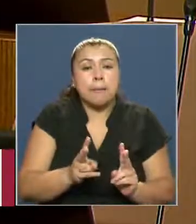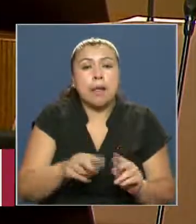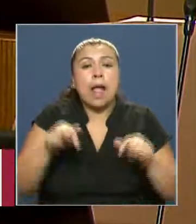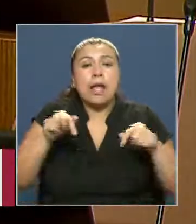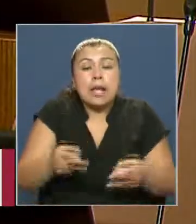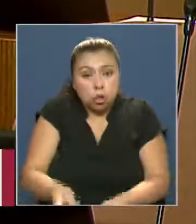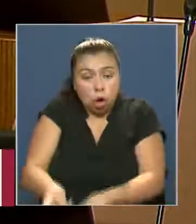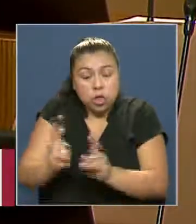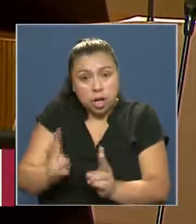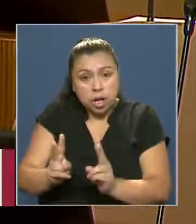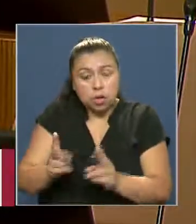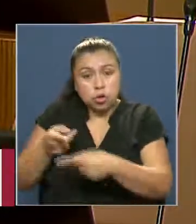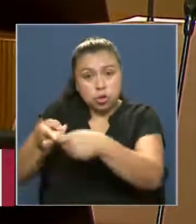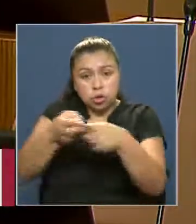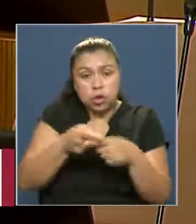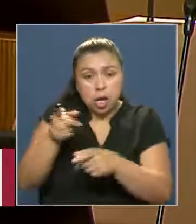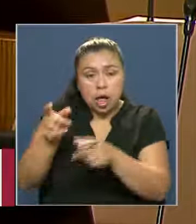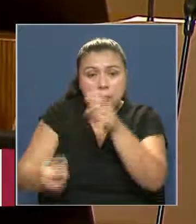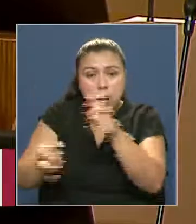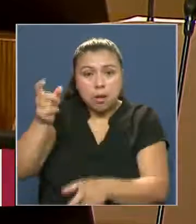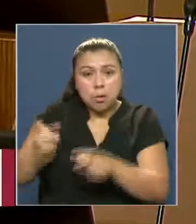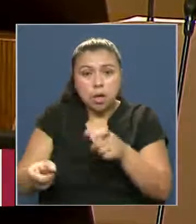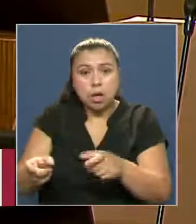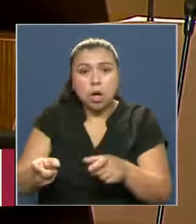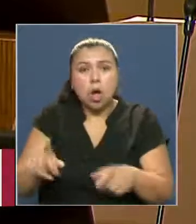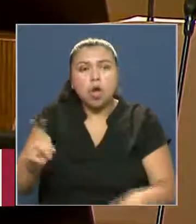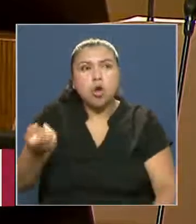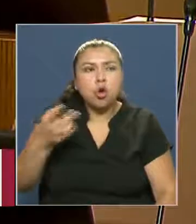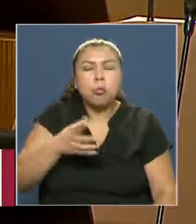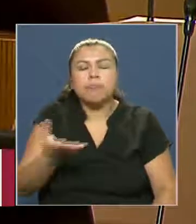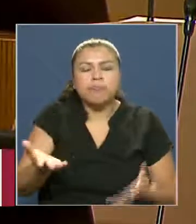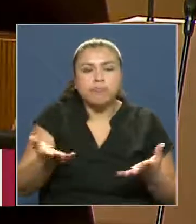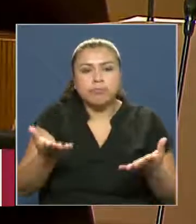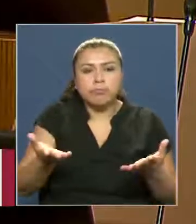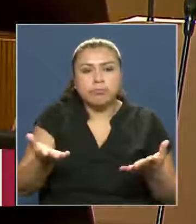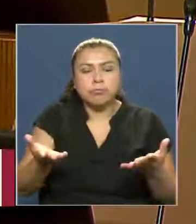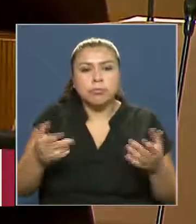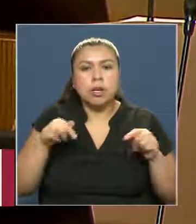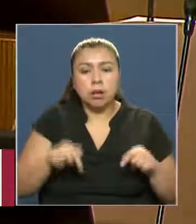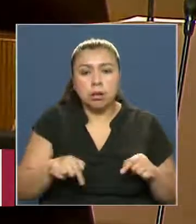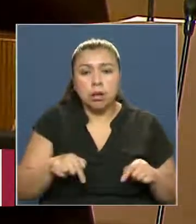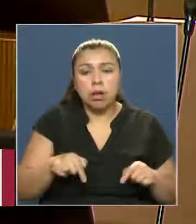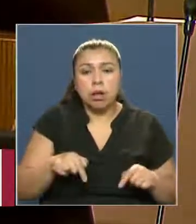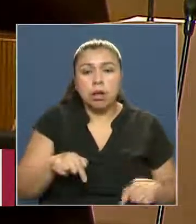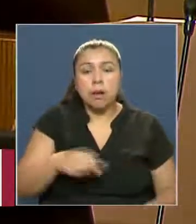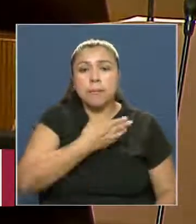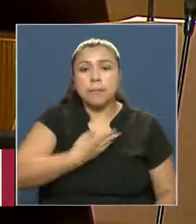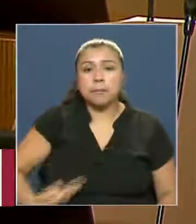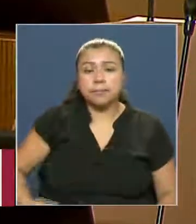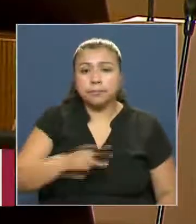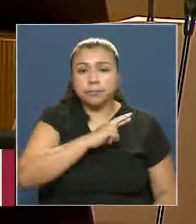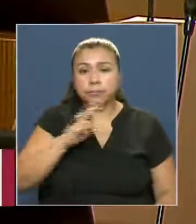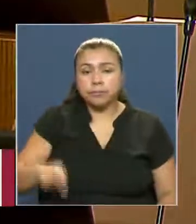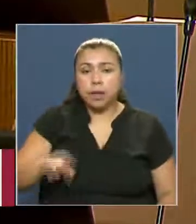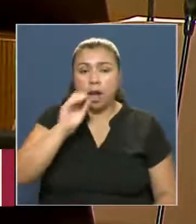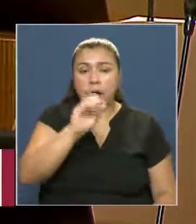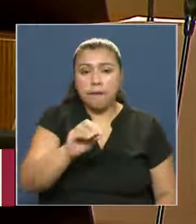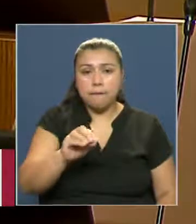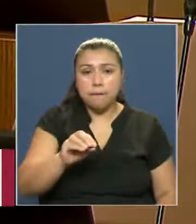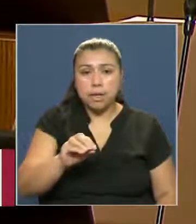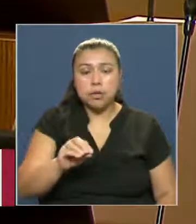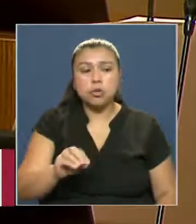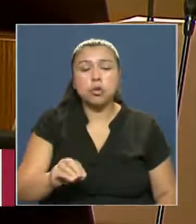estos derechos sociales no estén supeditados a la especulación. Hoy día el presidente de la República ha decretado